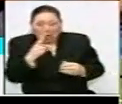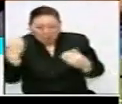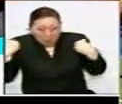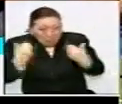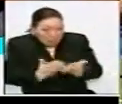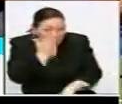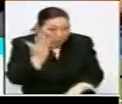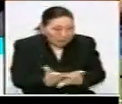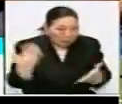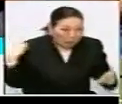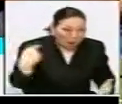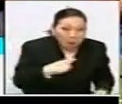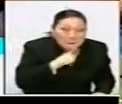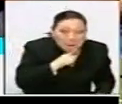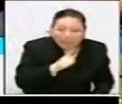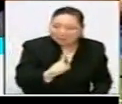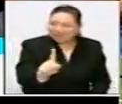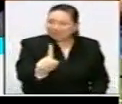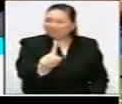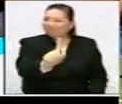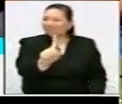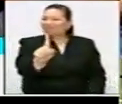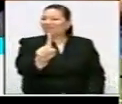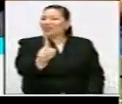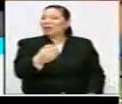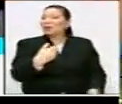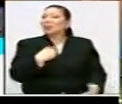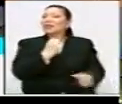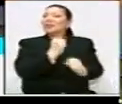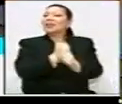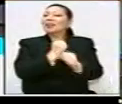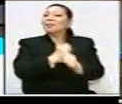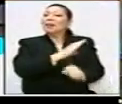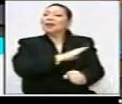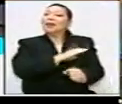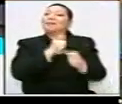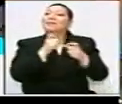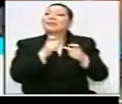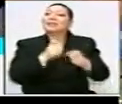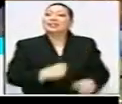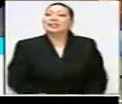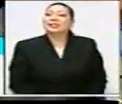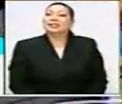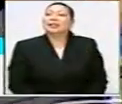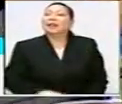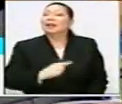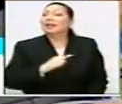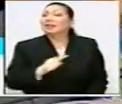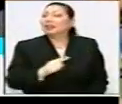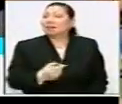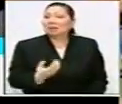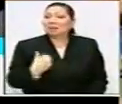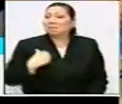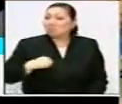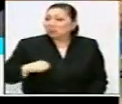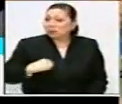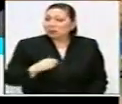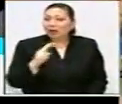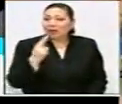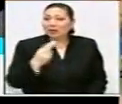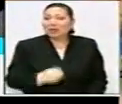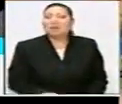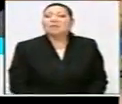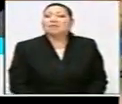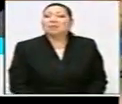corrupción. De haberlo hecho, nuestro trabajo fiscalizando a las autoridades municipales